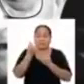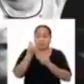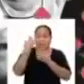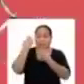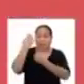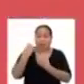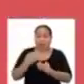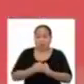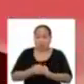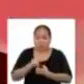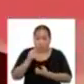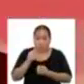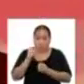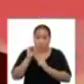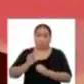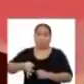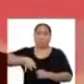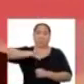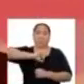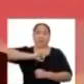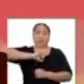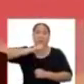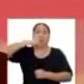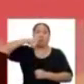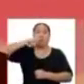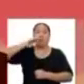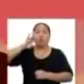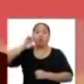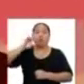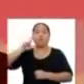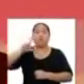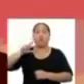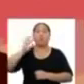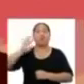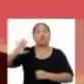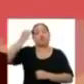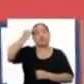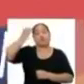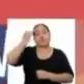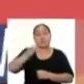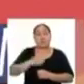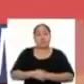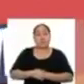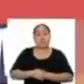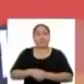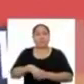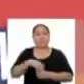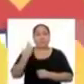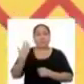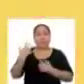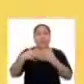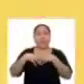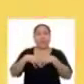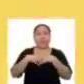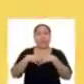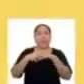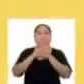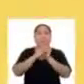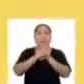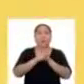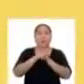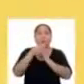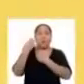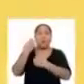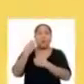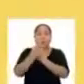contribuciones. En Estados Unidos se aplica el modelo económico liberal, que está basado en el capitalismo. Helga,